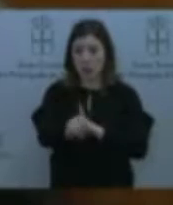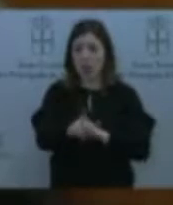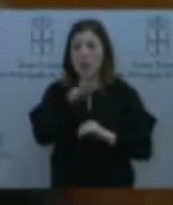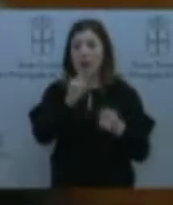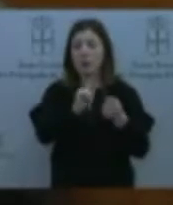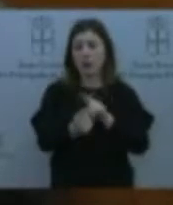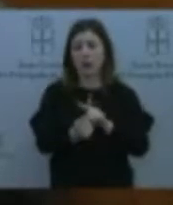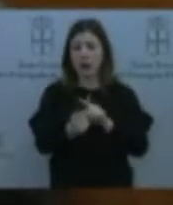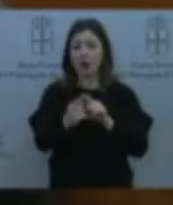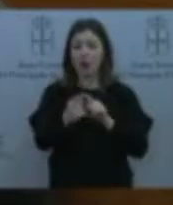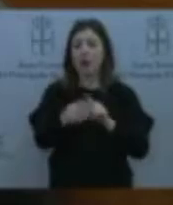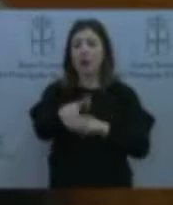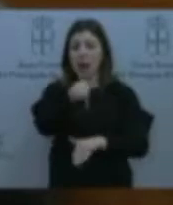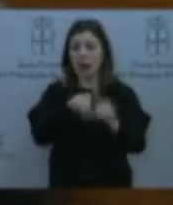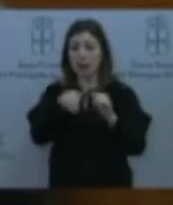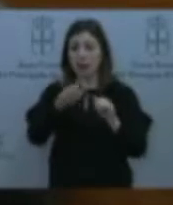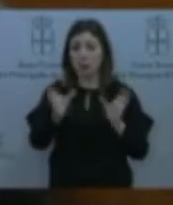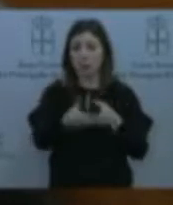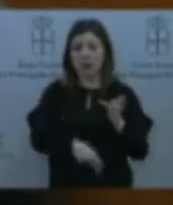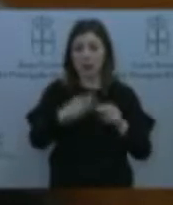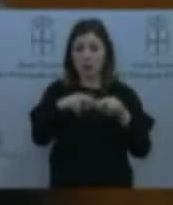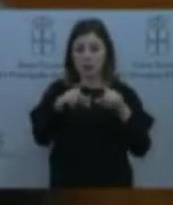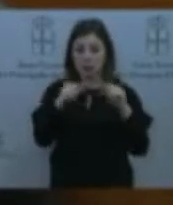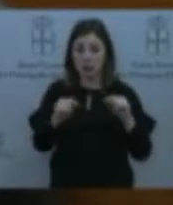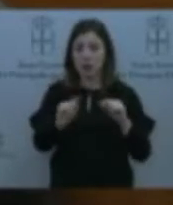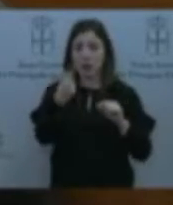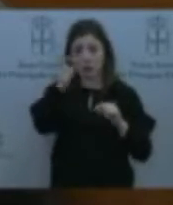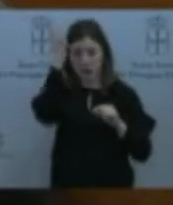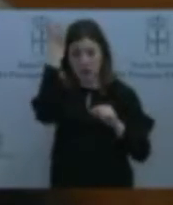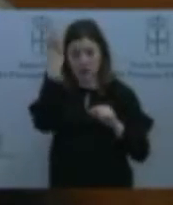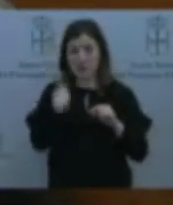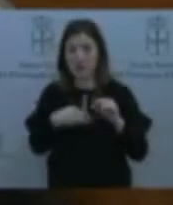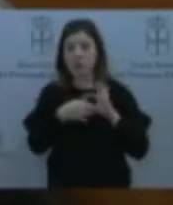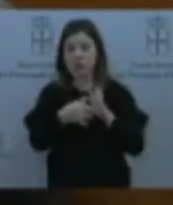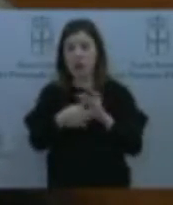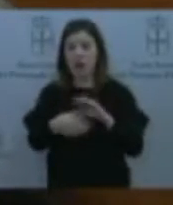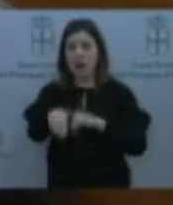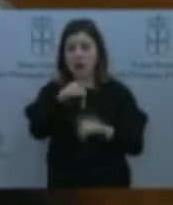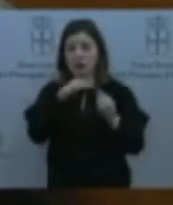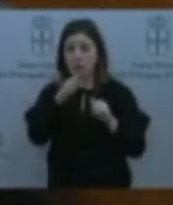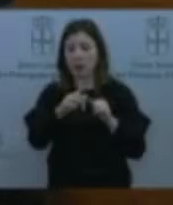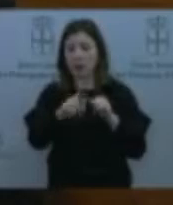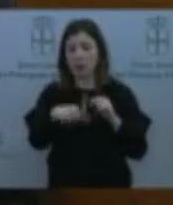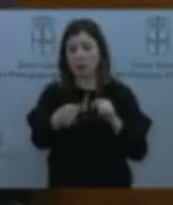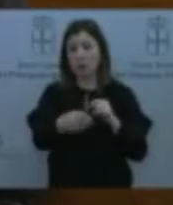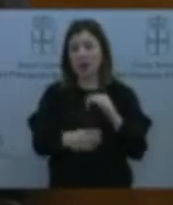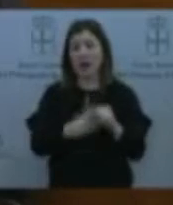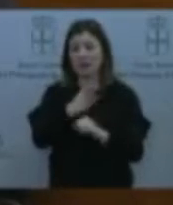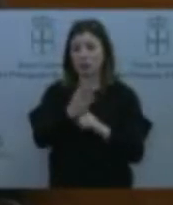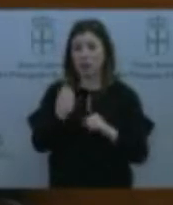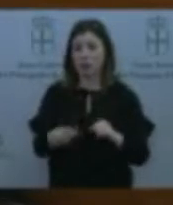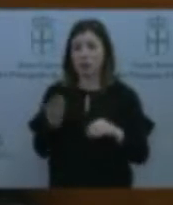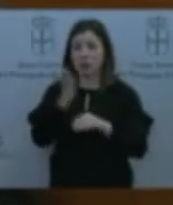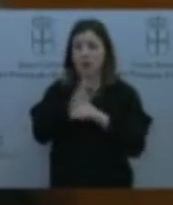del Principado como primera iniciativa legislativa para la décima legislatura. Les recuerdo que se presentó el 26 de enero de 2016